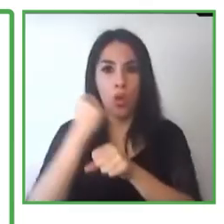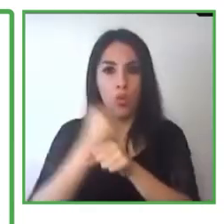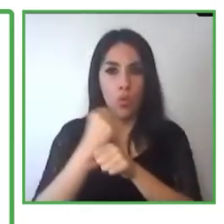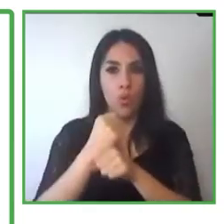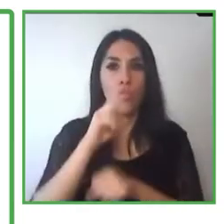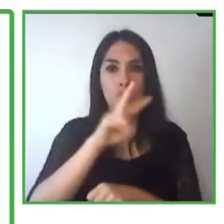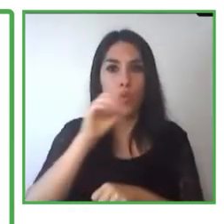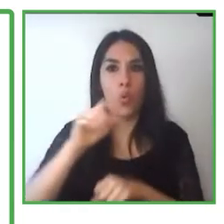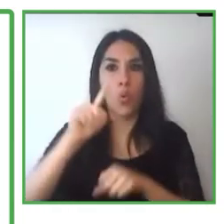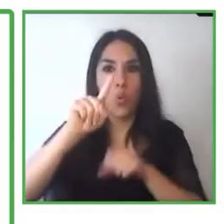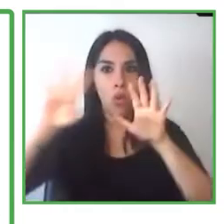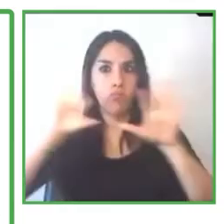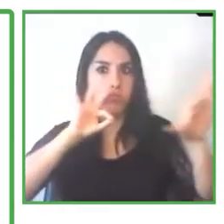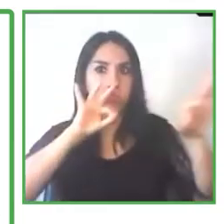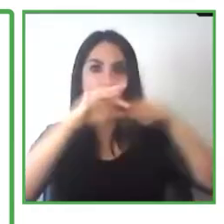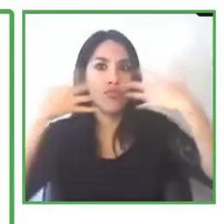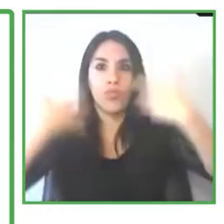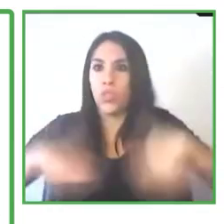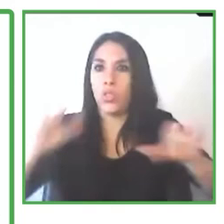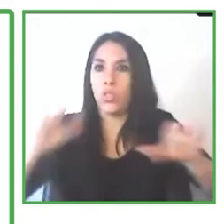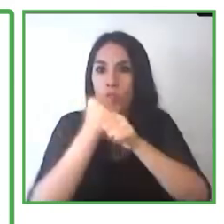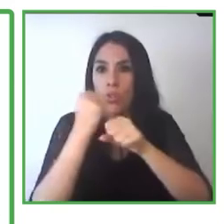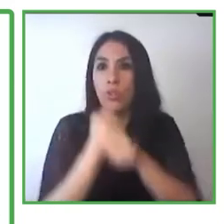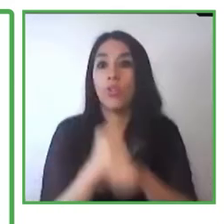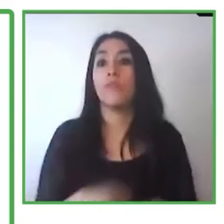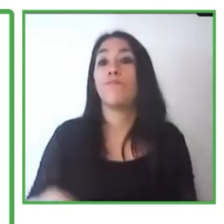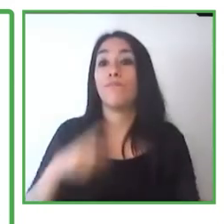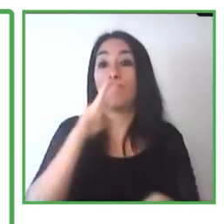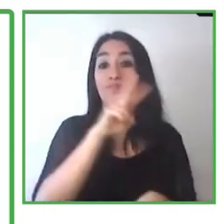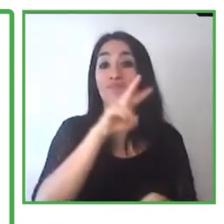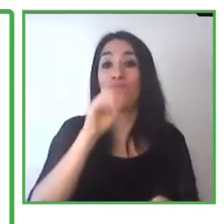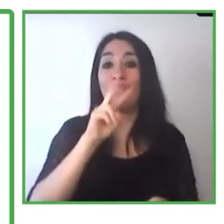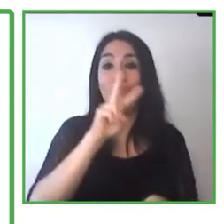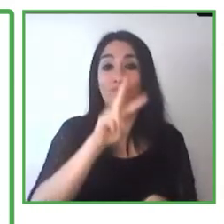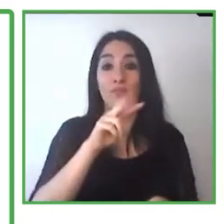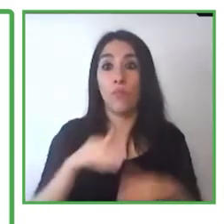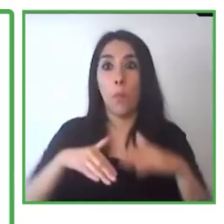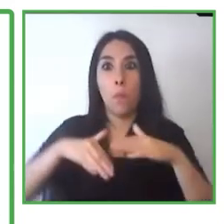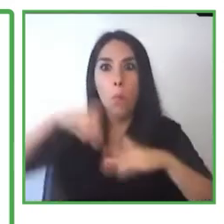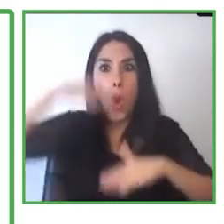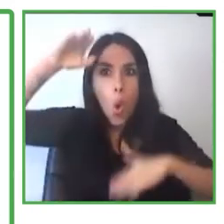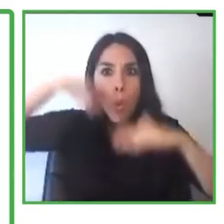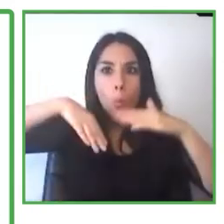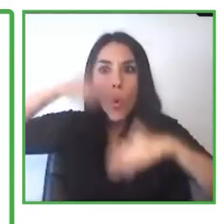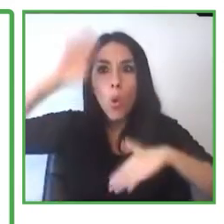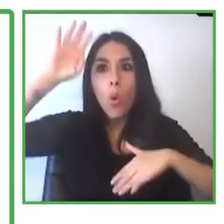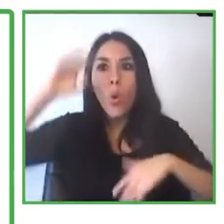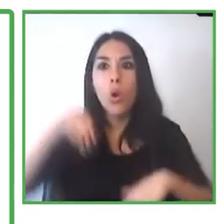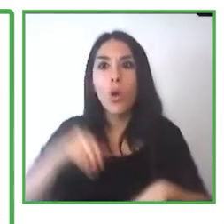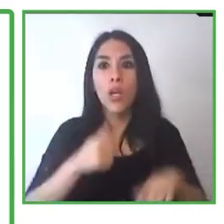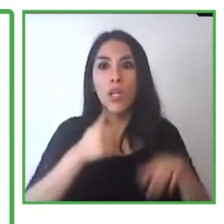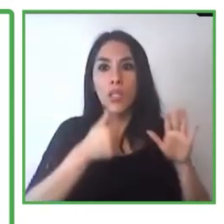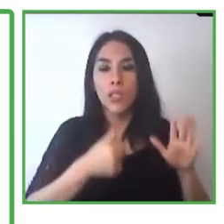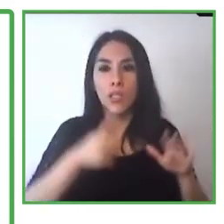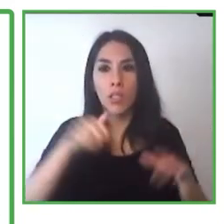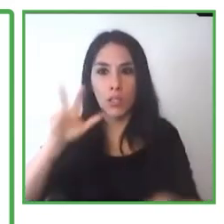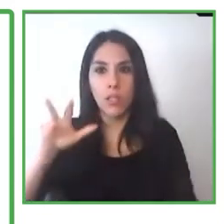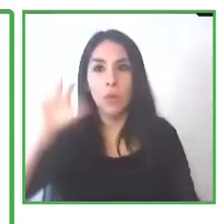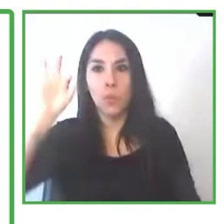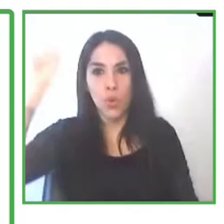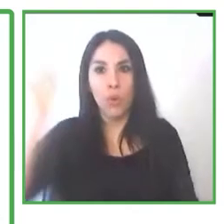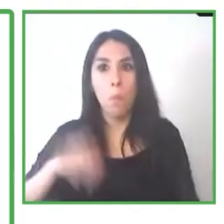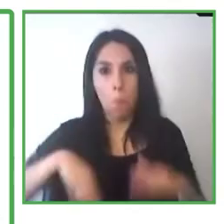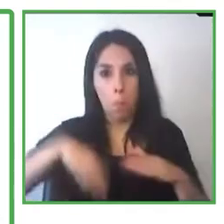en el 2020 pues, subió algo más de un punto, el 68% de las ofertas fueran